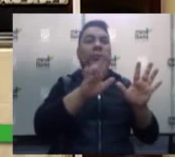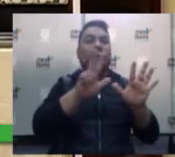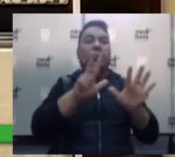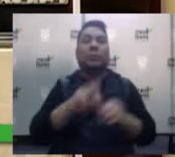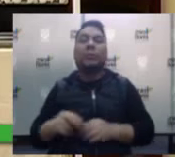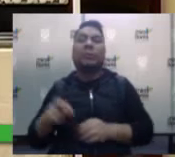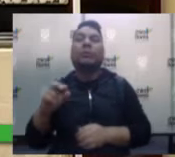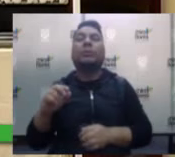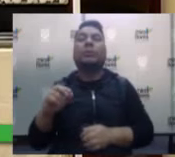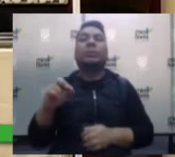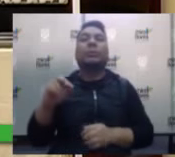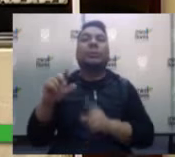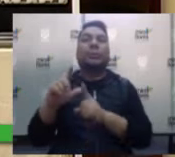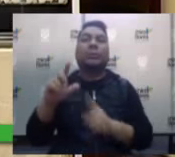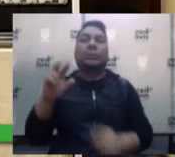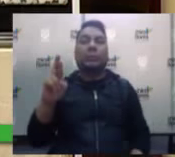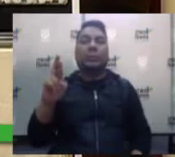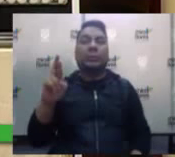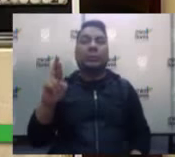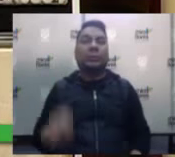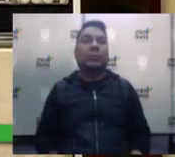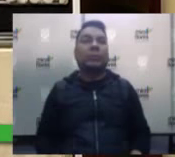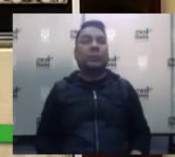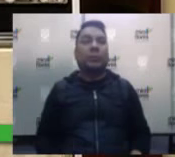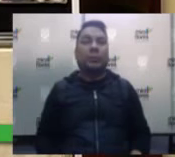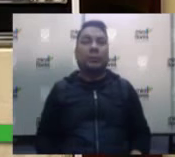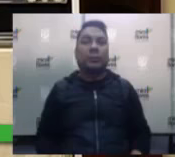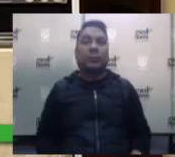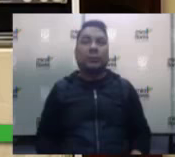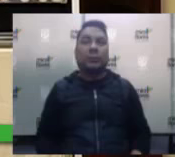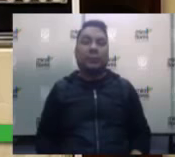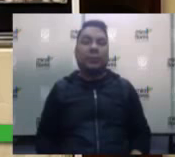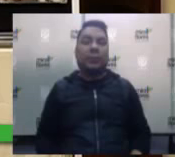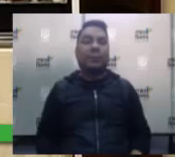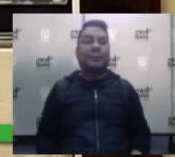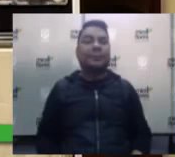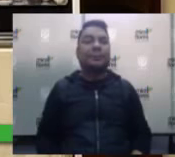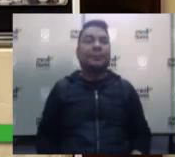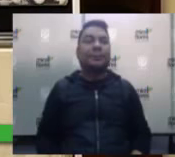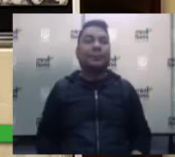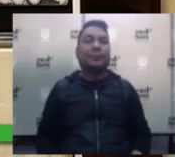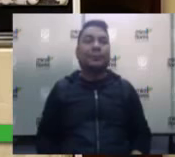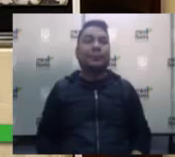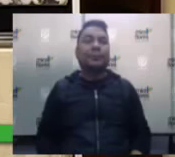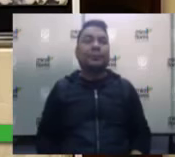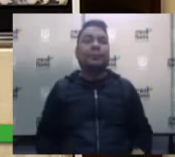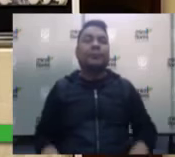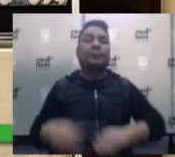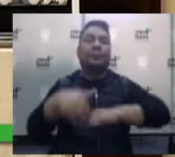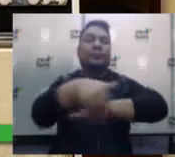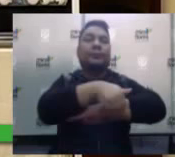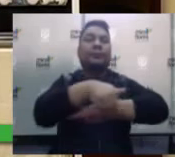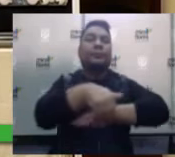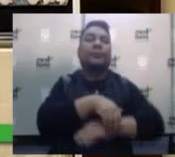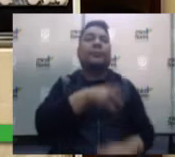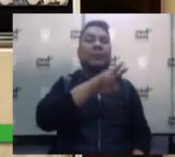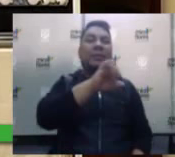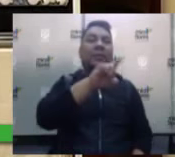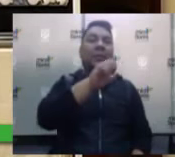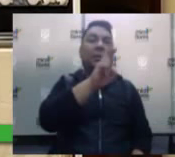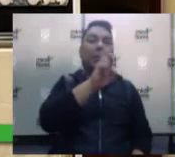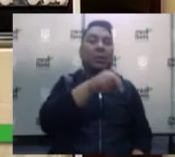Letra R. La letra R, todos por el Perú. Ubicación 89, Avenida Villarán,